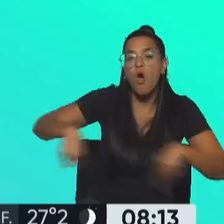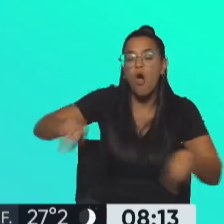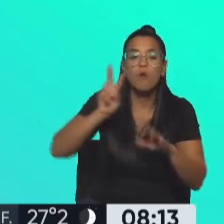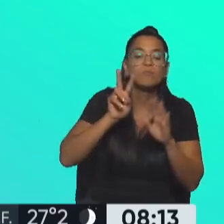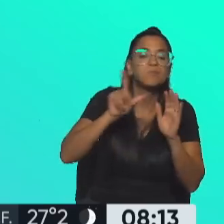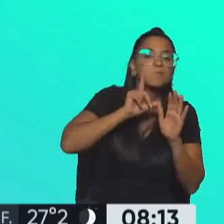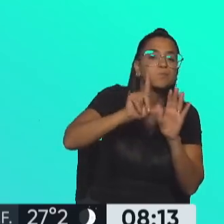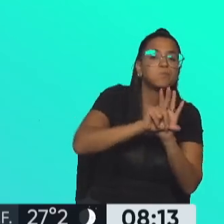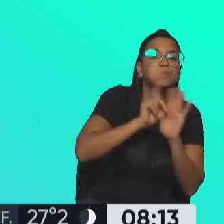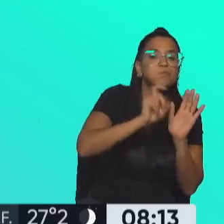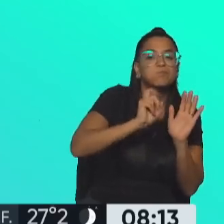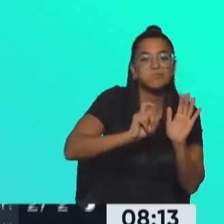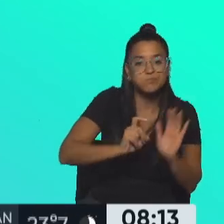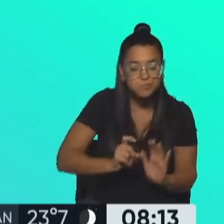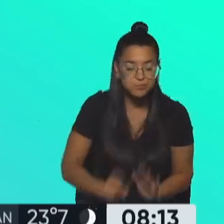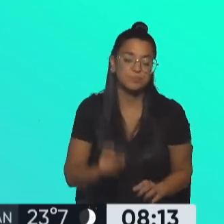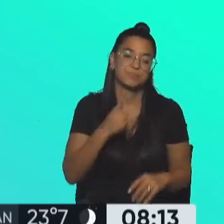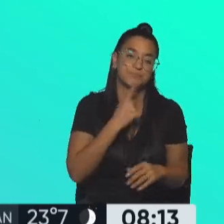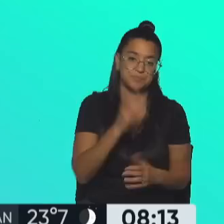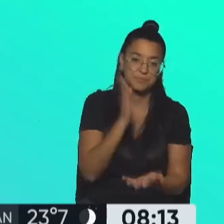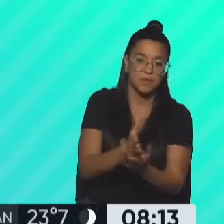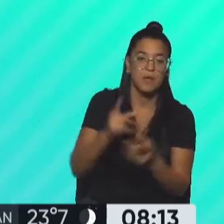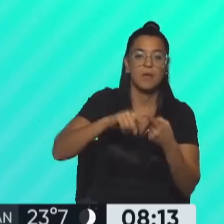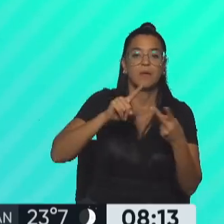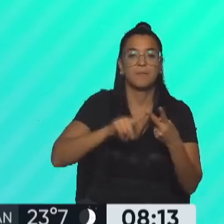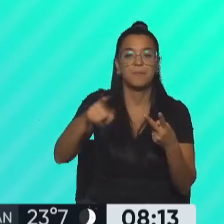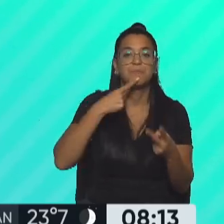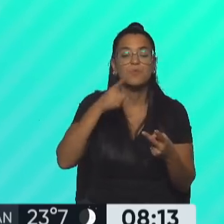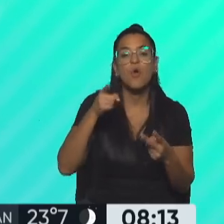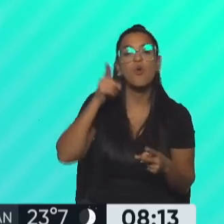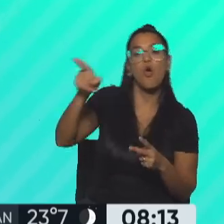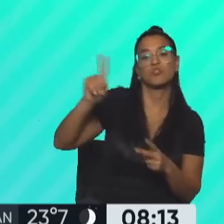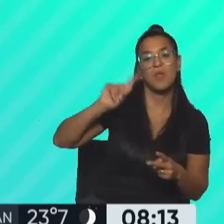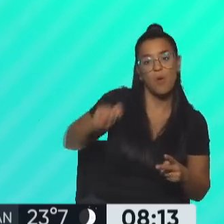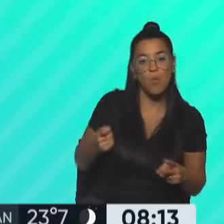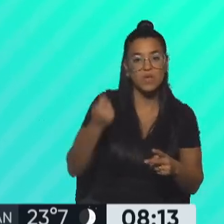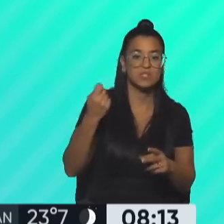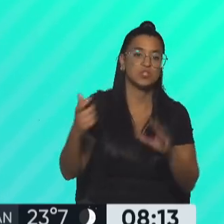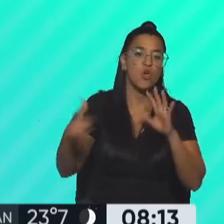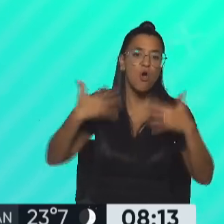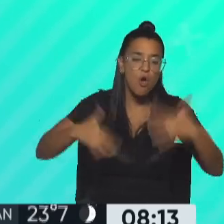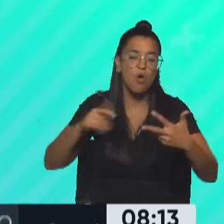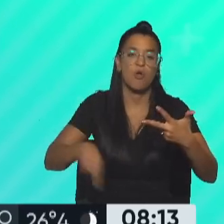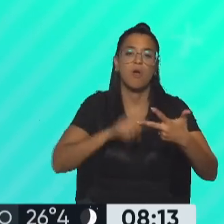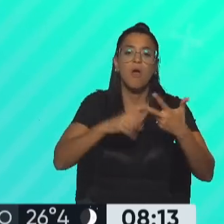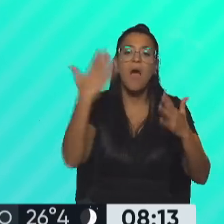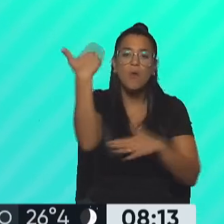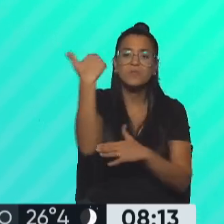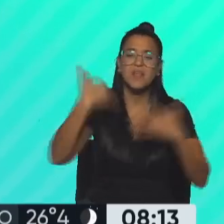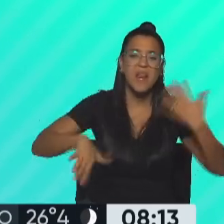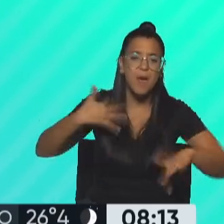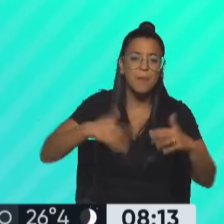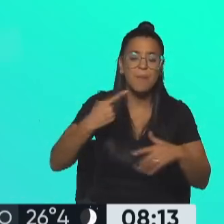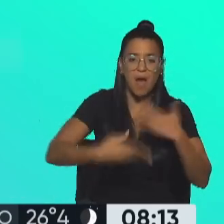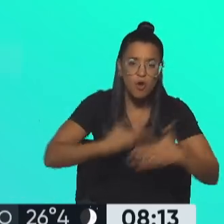que hay en esta condena que Castillo levantamiento del antejuicio Ilegal y Express programación de una audiencia Express